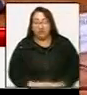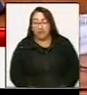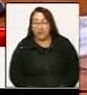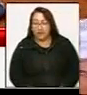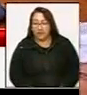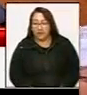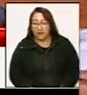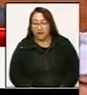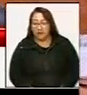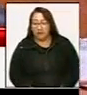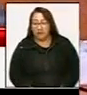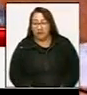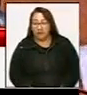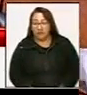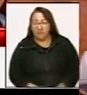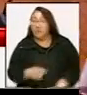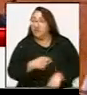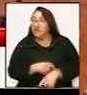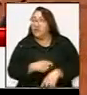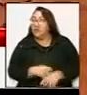pertinente. Siendo